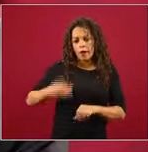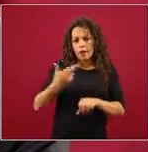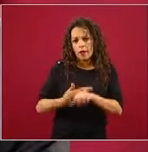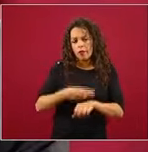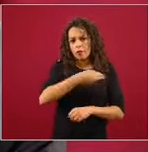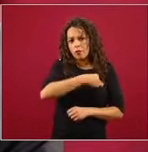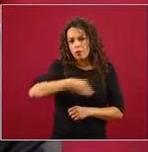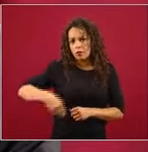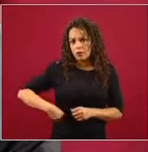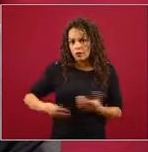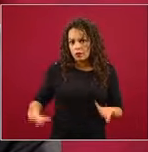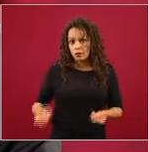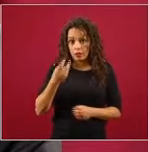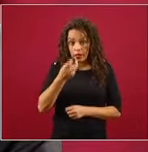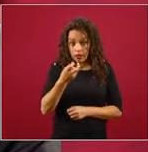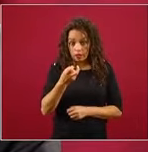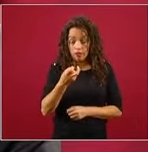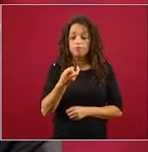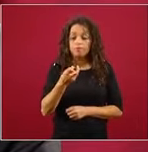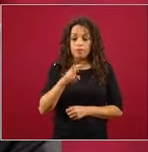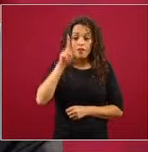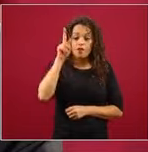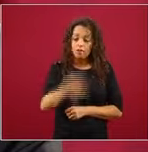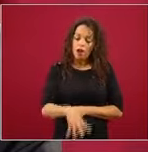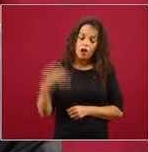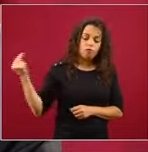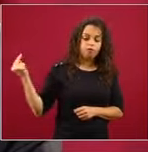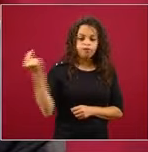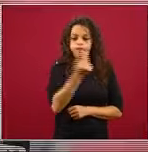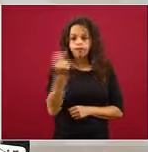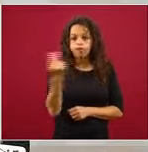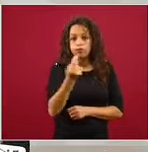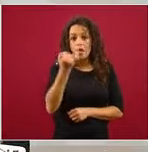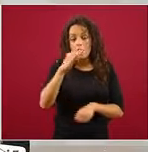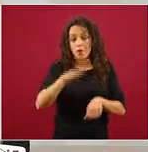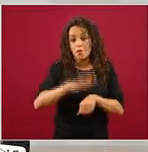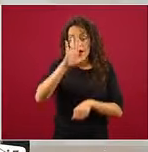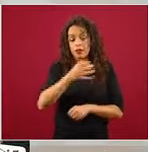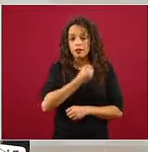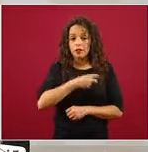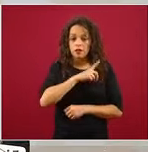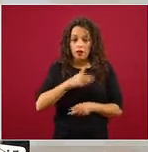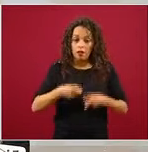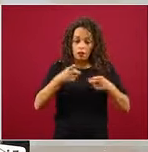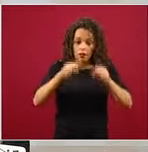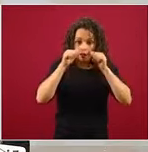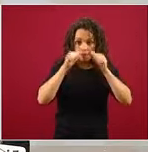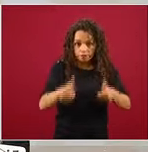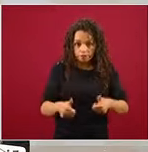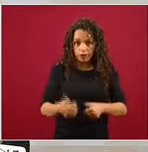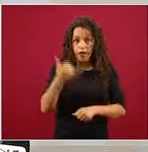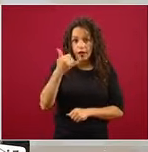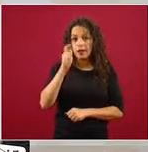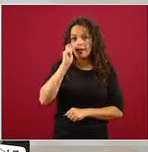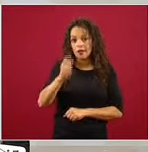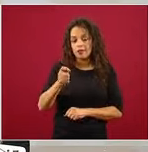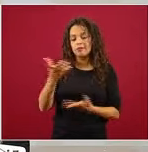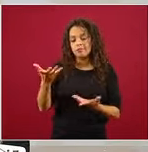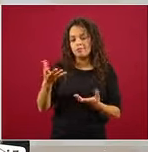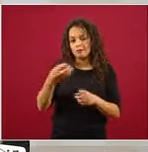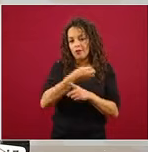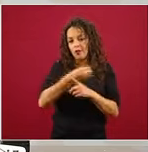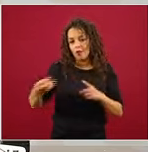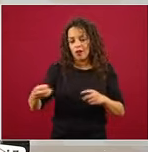Salud es uno de los instrumentos indispensables para esto y la organización comunitaria. Respecto a